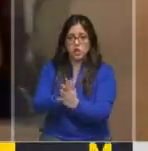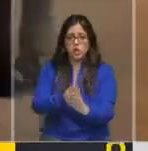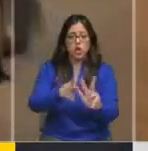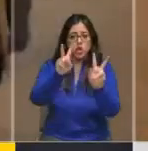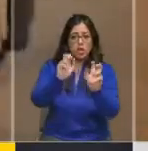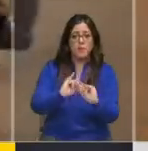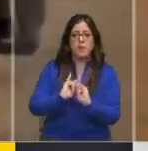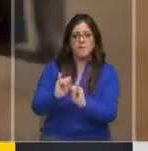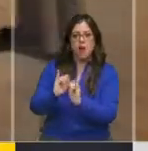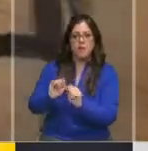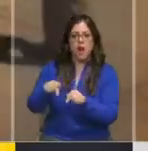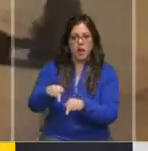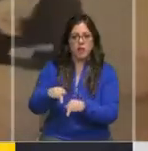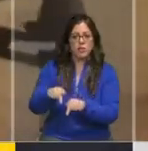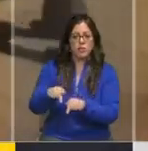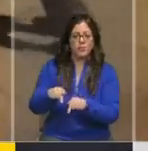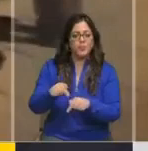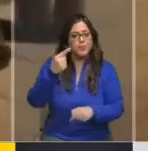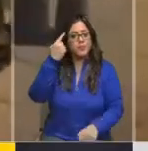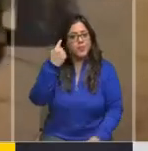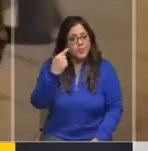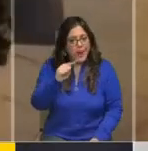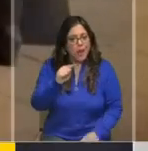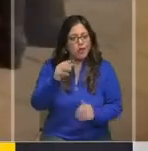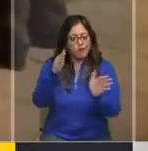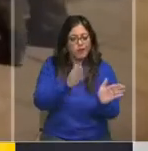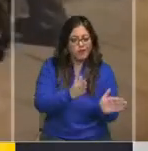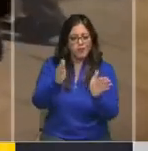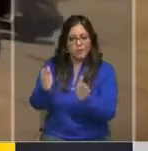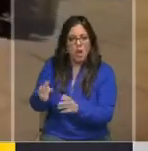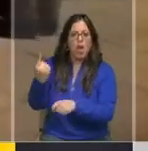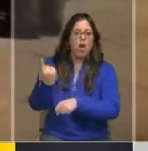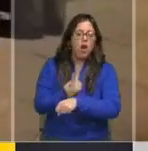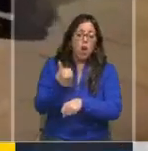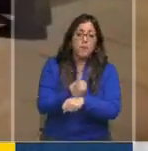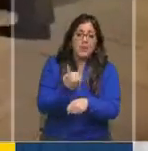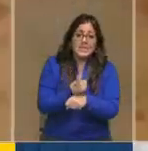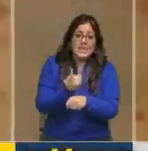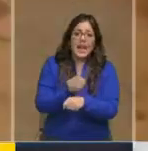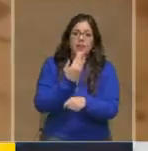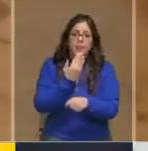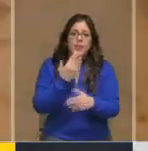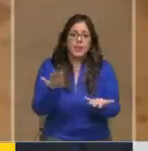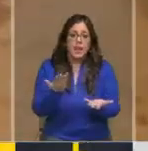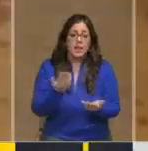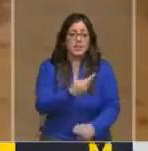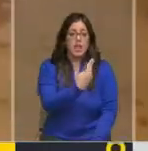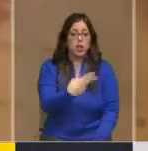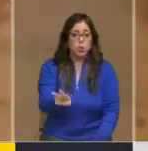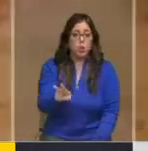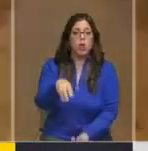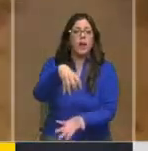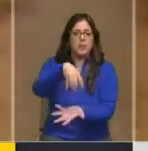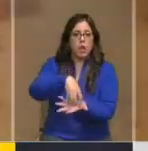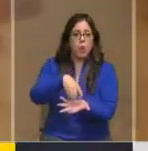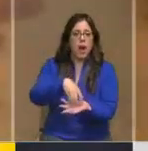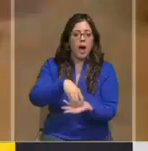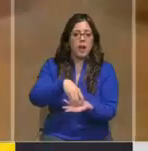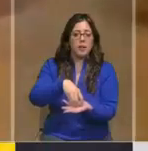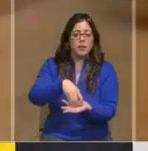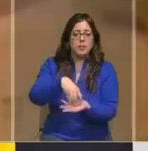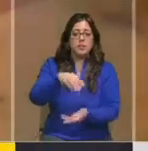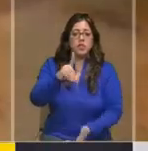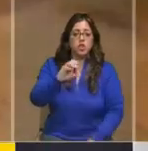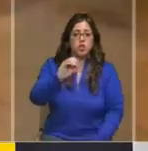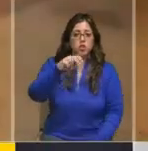sobre esta situación. Sin embargo, por otro lado, pudimos conversar también y tener la versión del dueño de este recinto del espacio Don